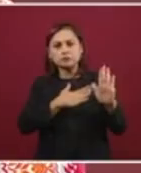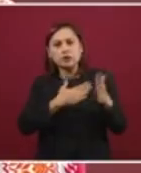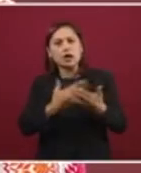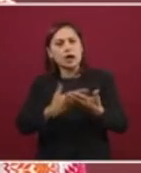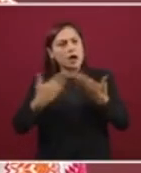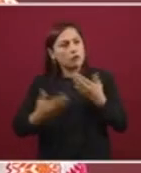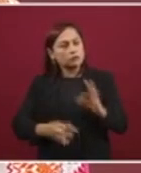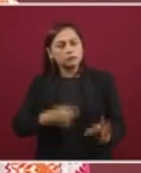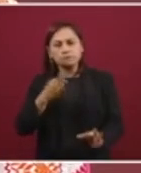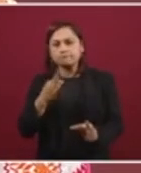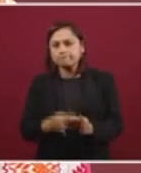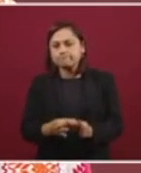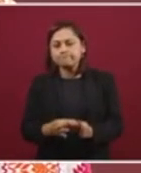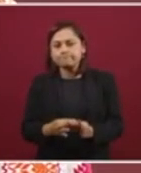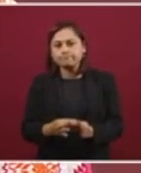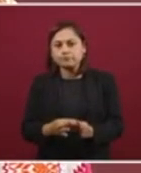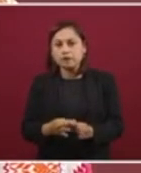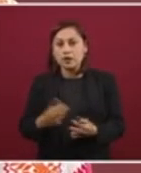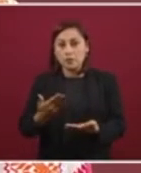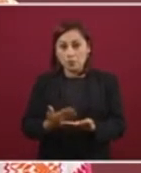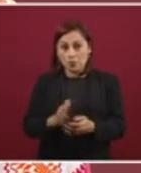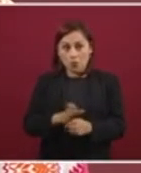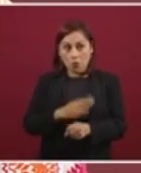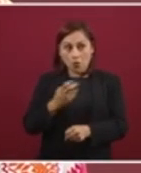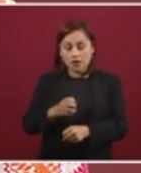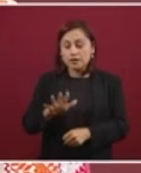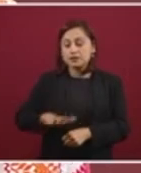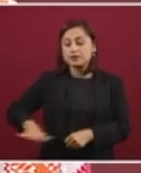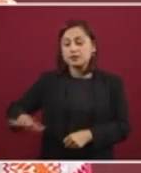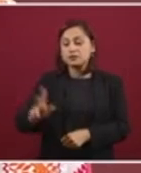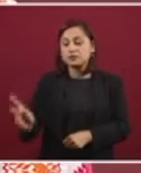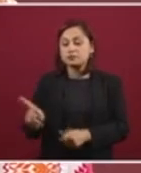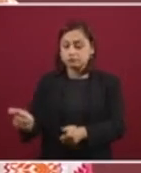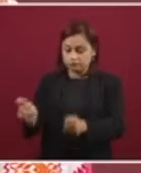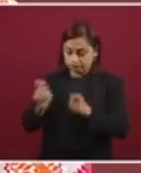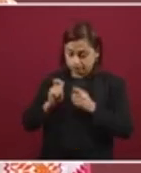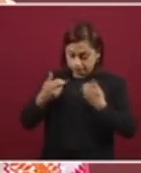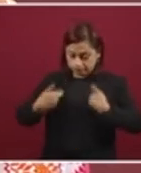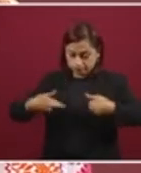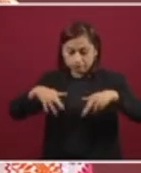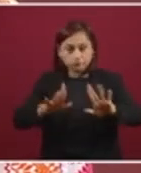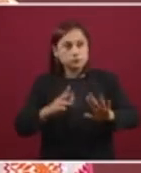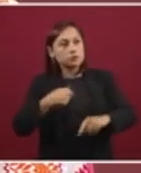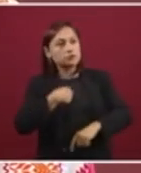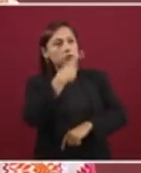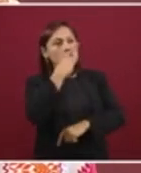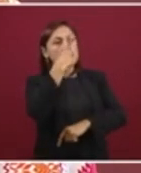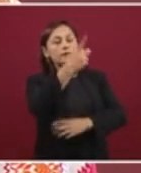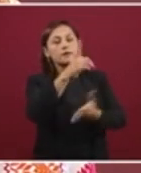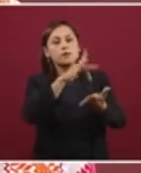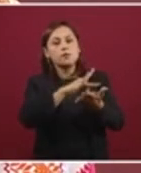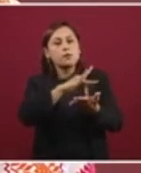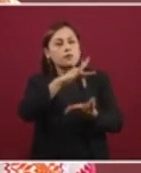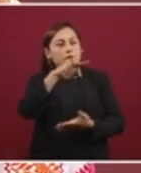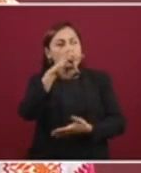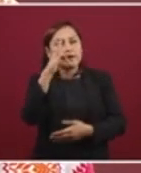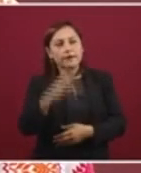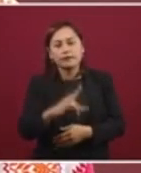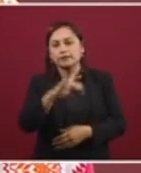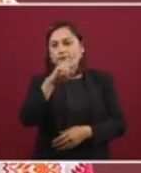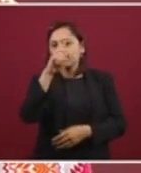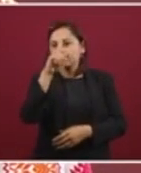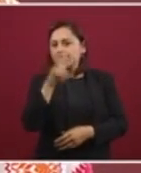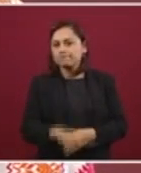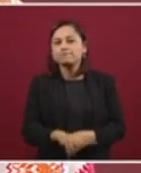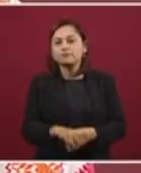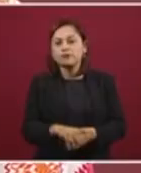A nombre del municipio de Cochoapa el Grande, de la montaña alta de Guerrero, le damos las más sinceras gracias